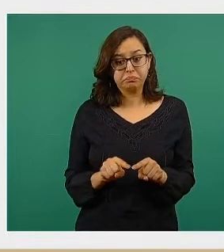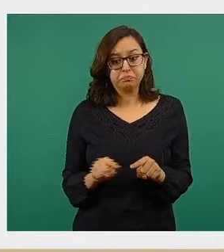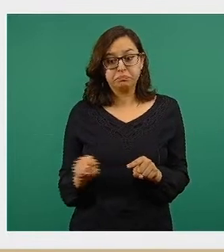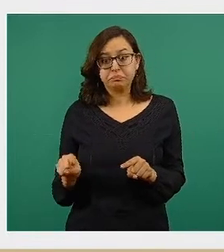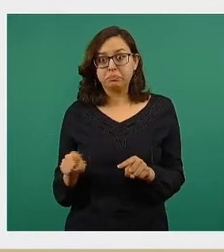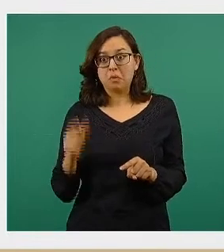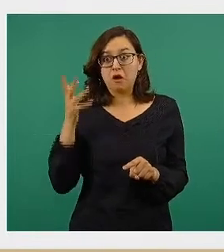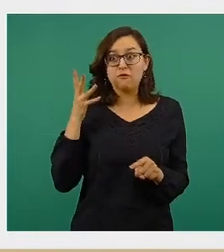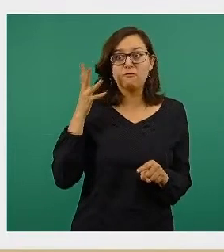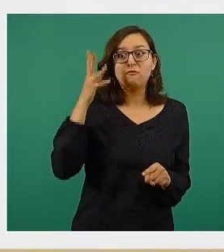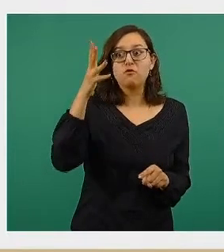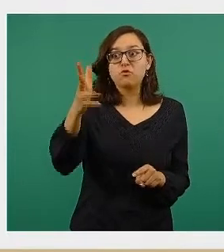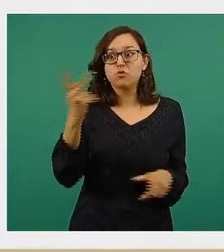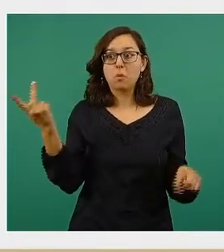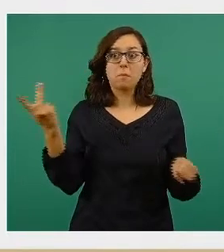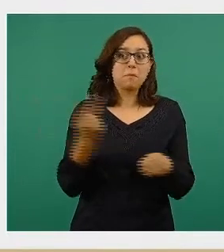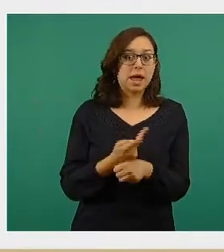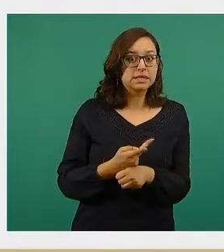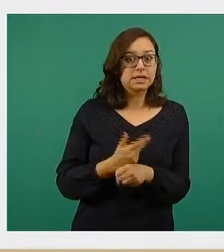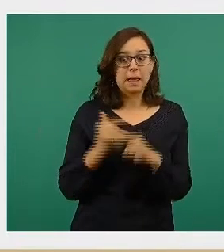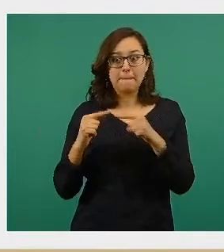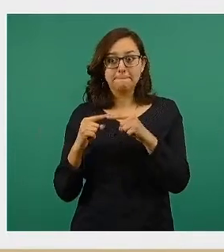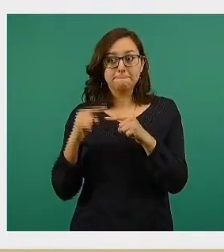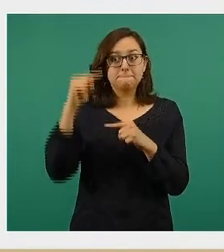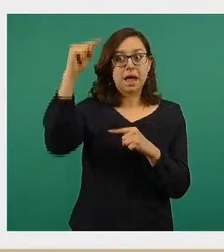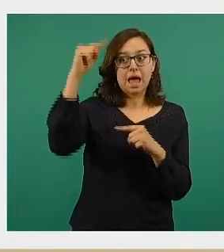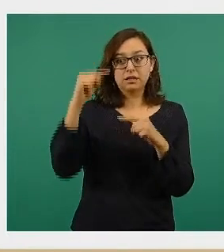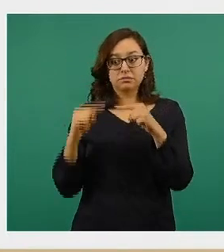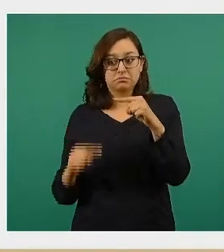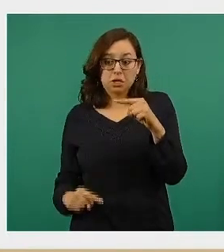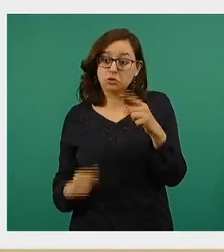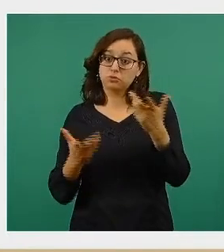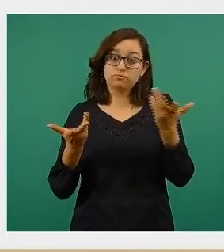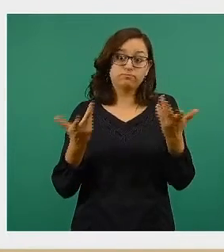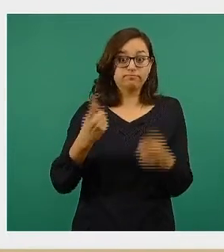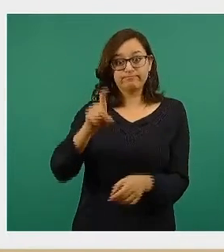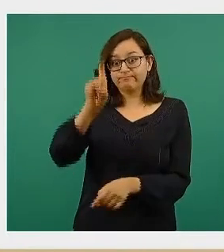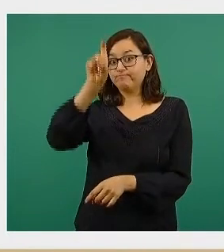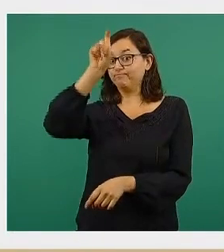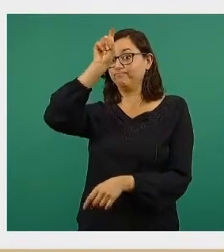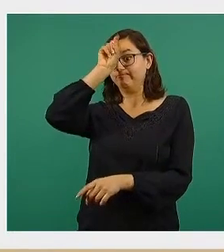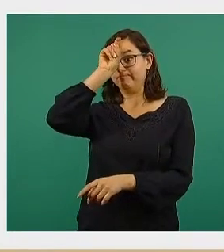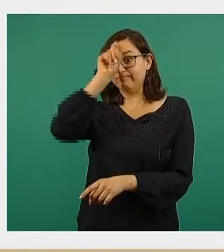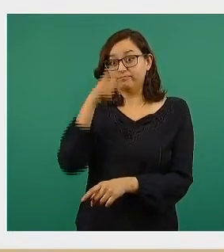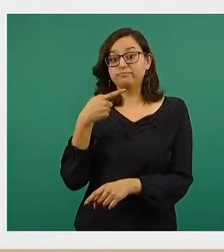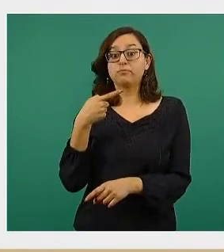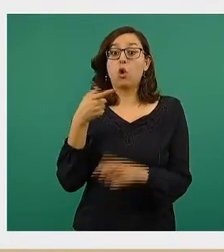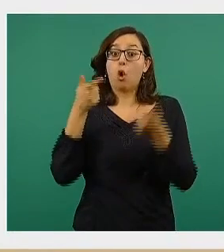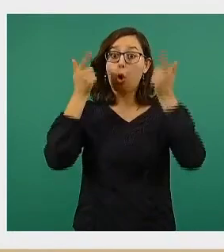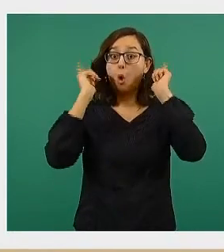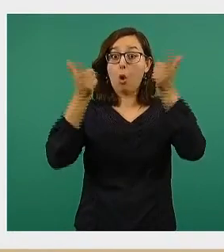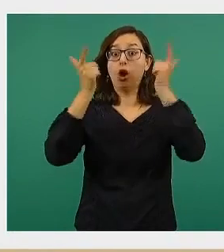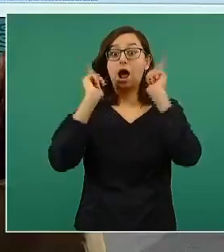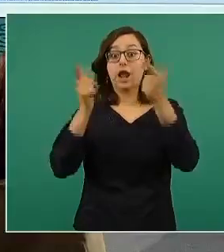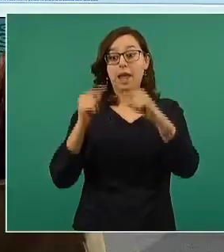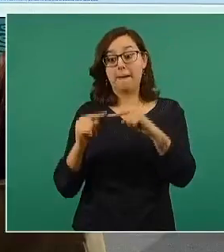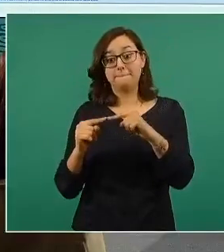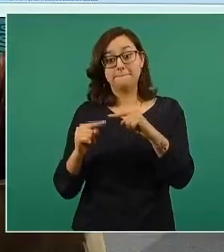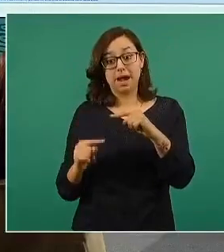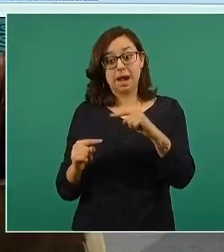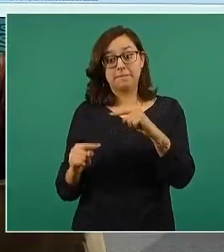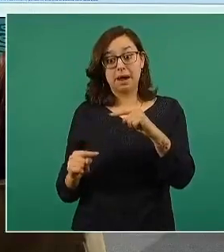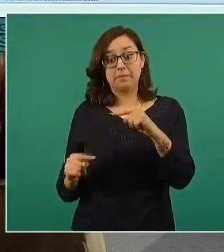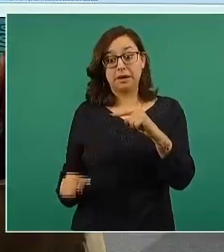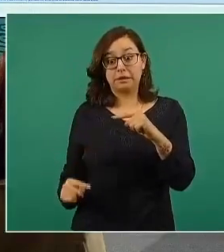pueda pasar enseguida. Deseamos, desde luego, que siga bajando, pero si no siguiera bajando, así lo comunicaríamos